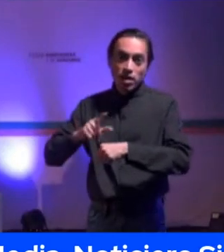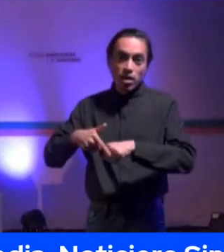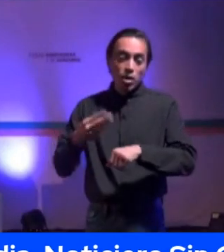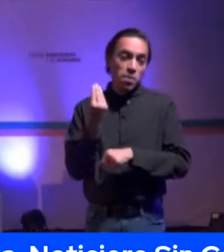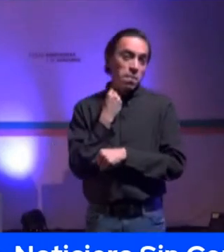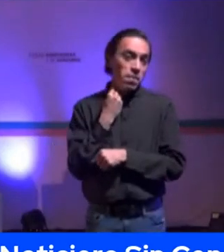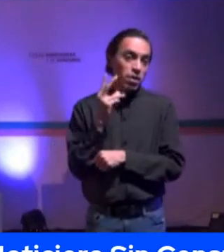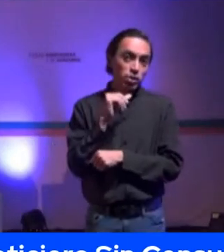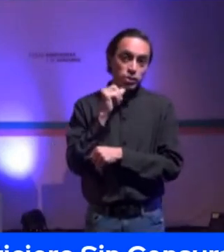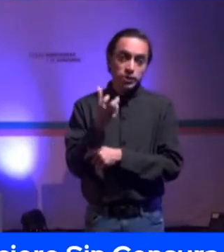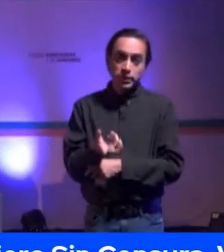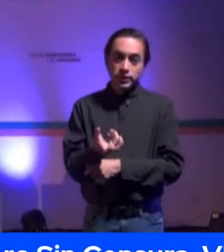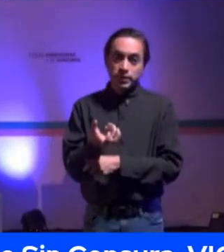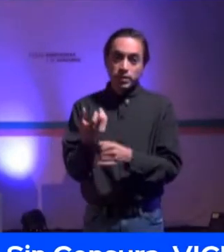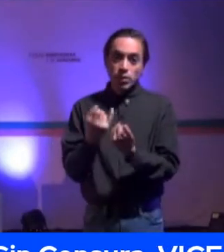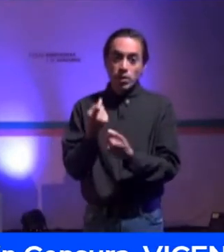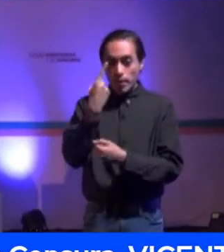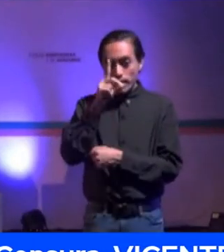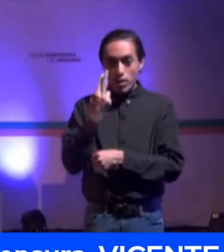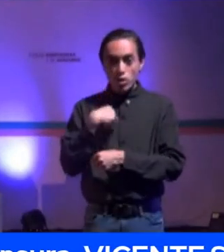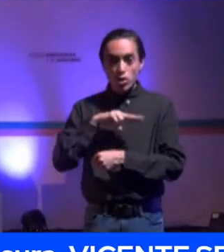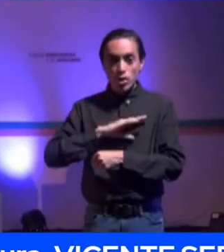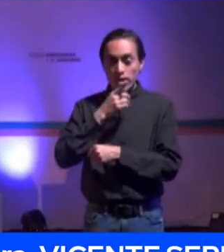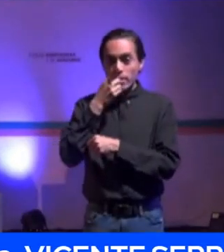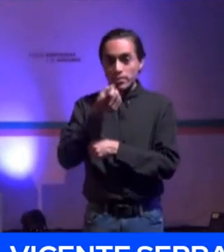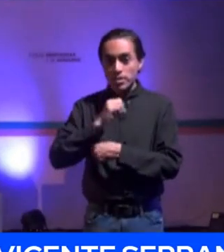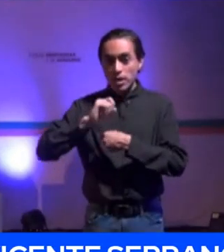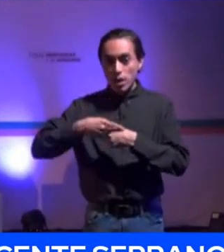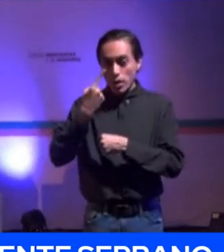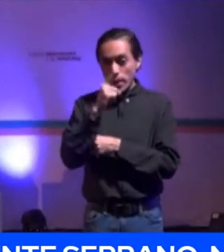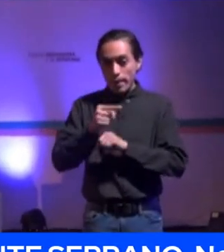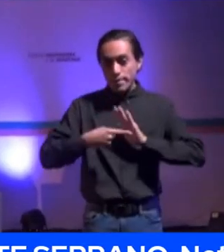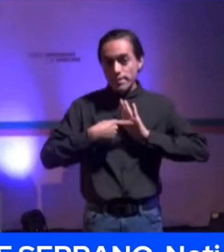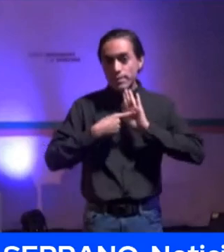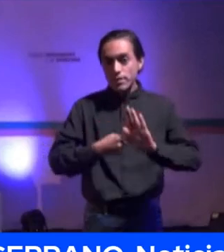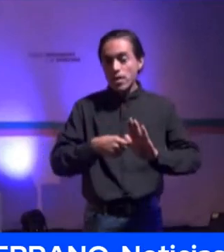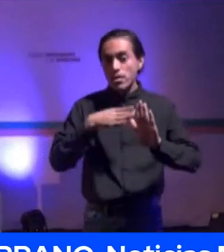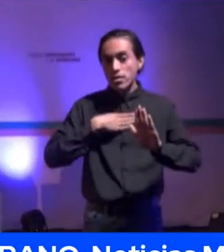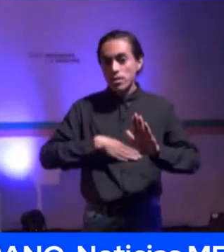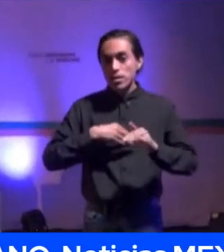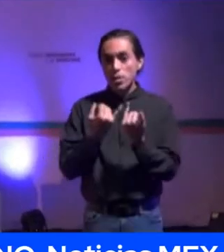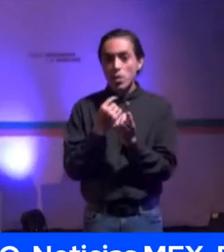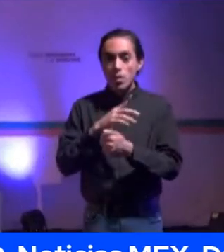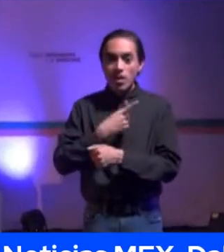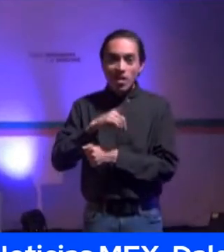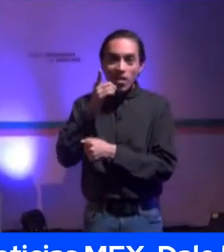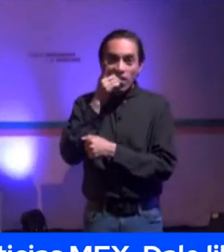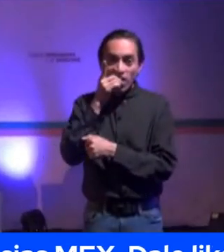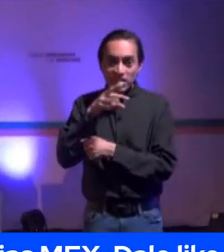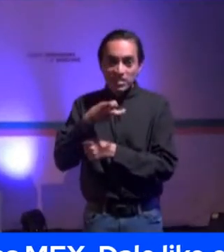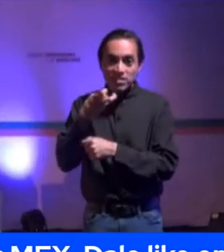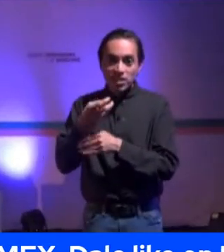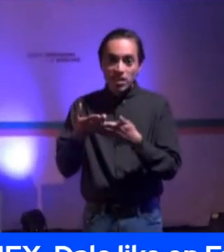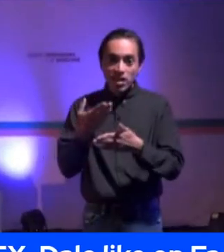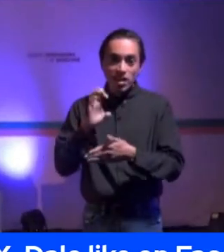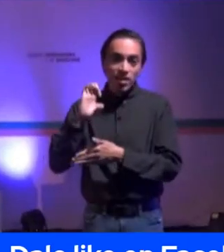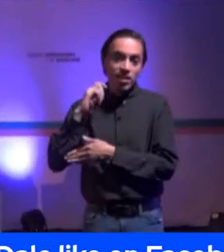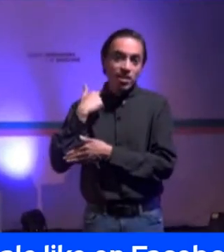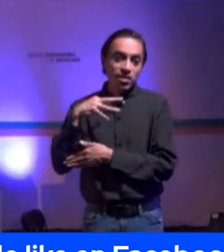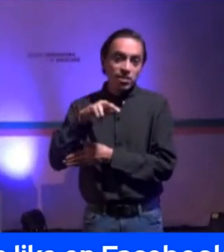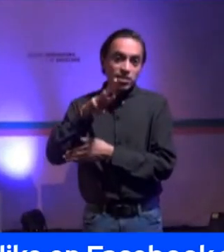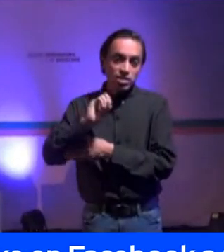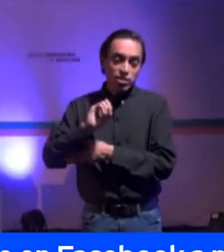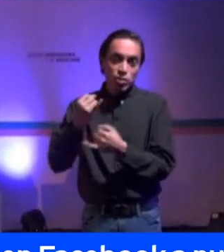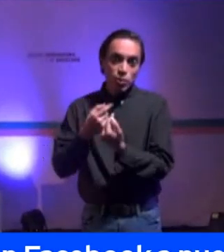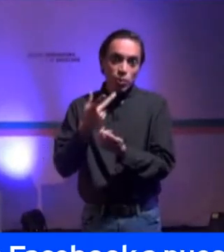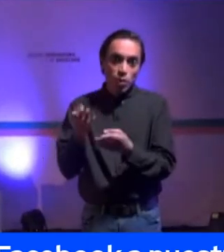abogado para tener los argumentos para defenderse, y eres dentista, como pasó con los hijos y nietos de un exministro, pues imagínense cómo va